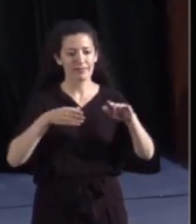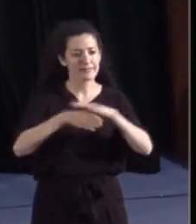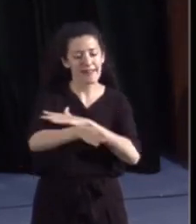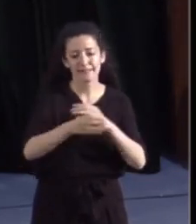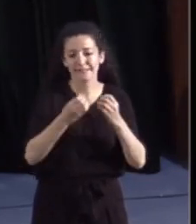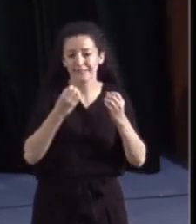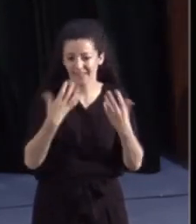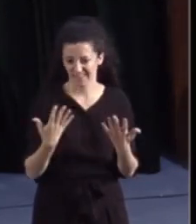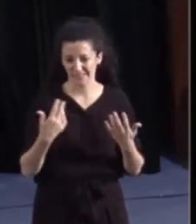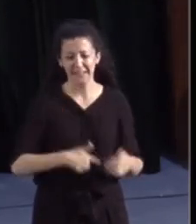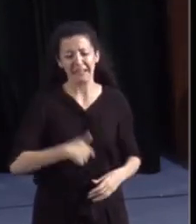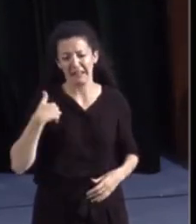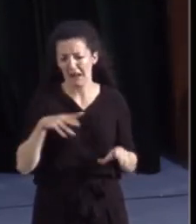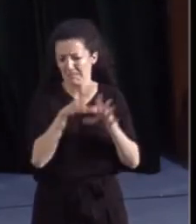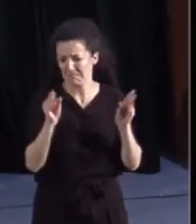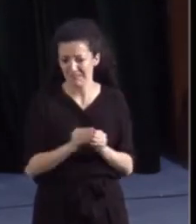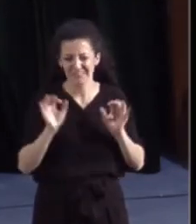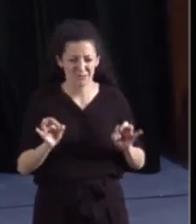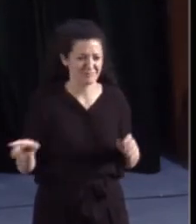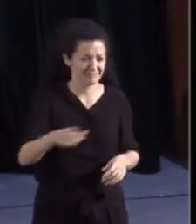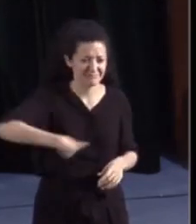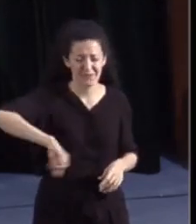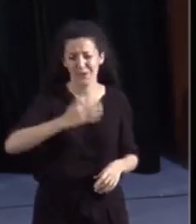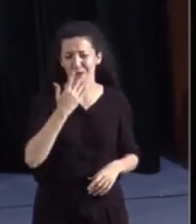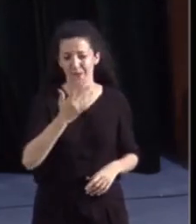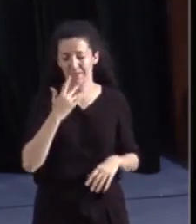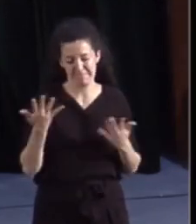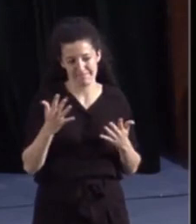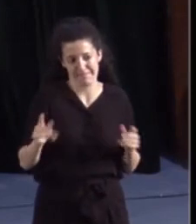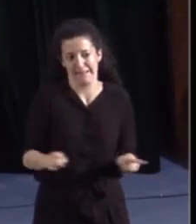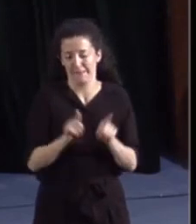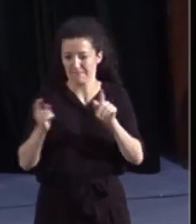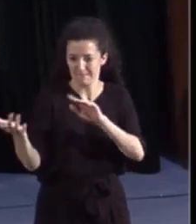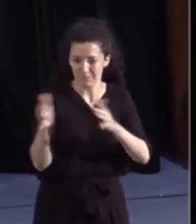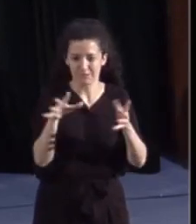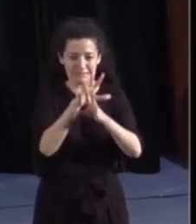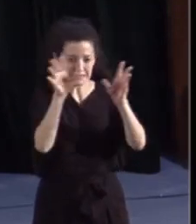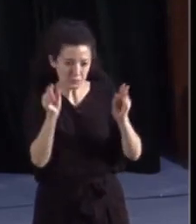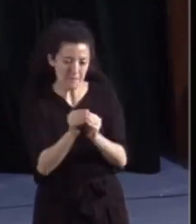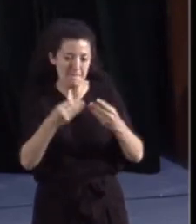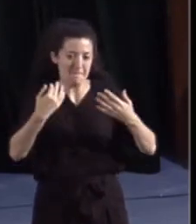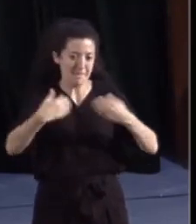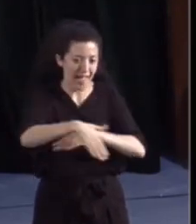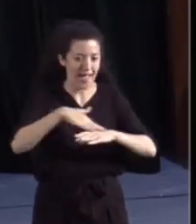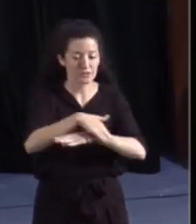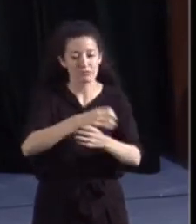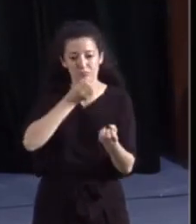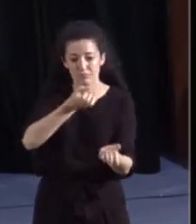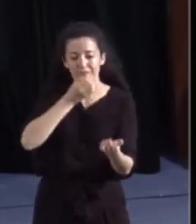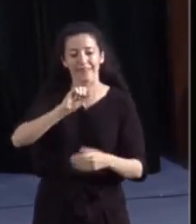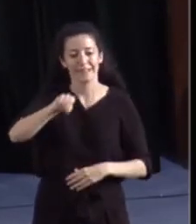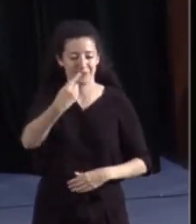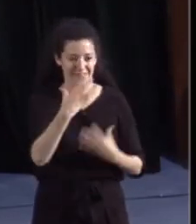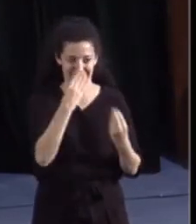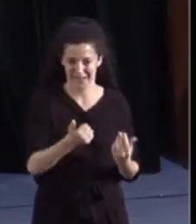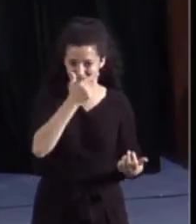genéricas, seguro que las conocéis, pero para dar el marco, para luego entender el estudio de recepción que se ha realizado.